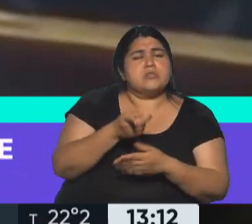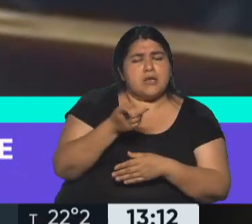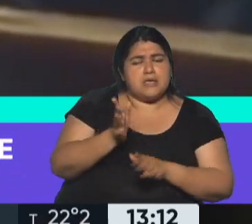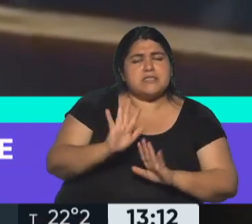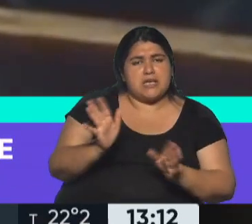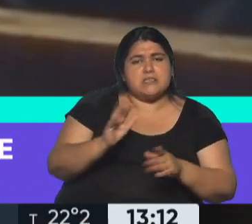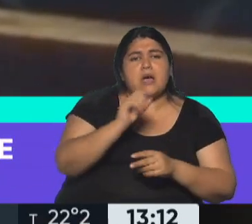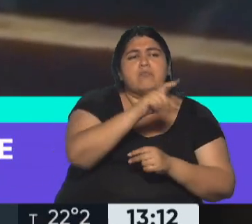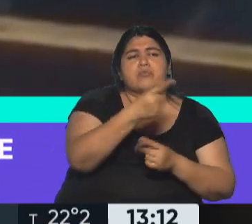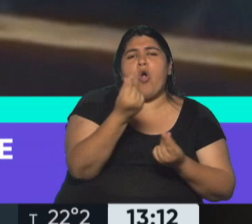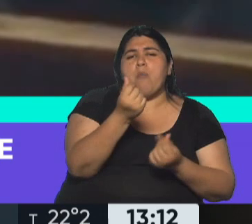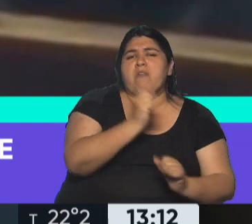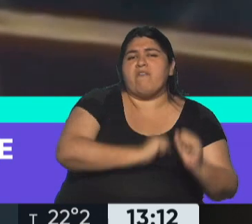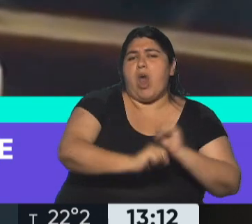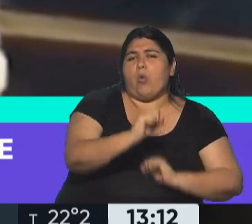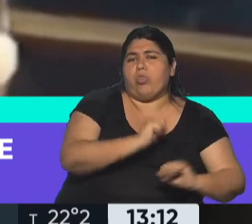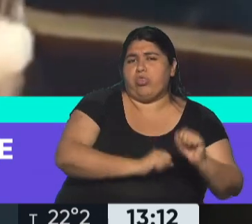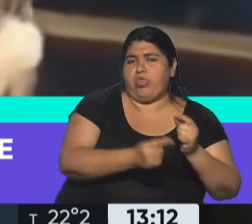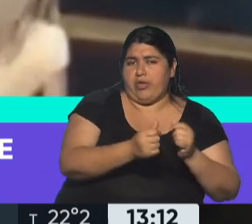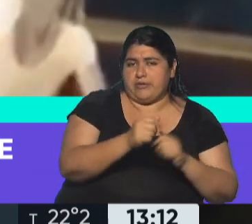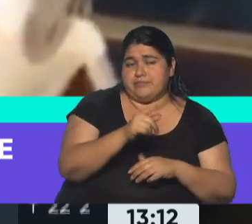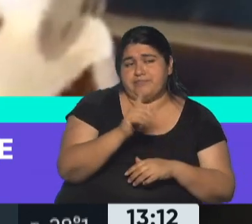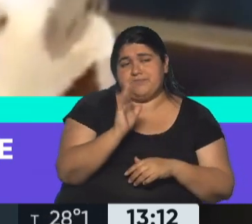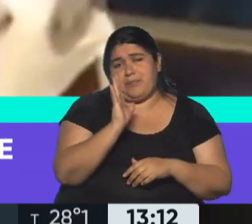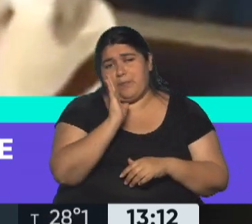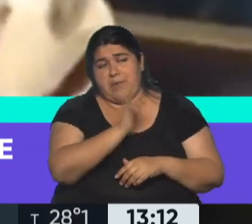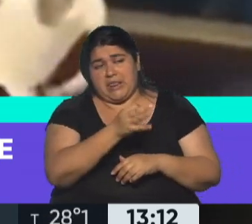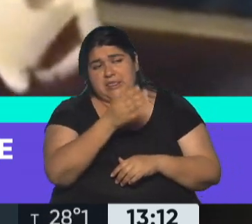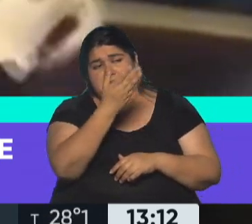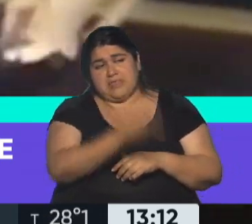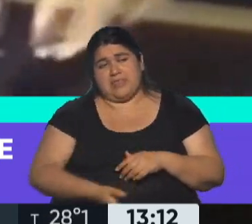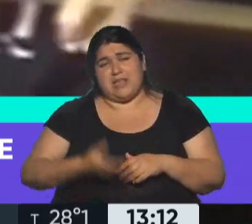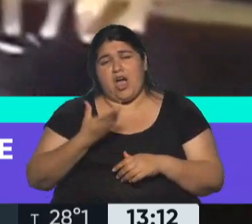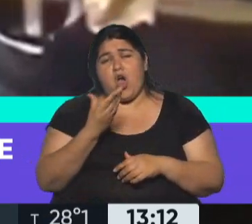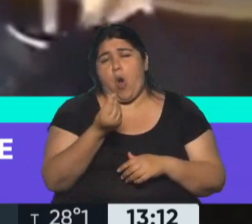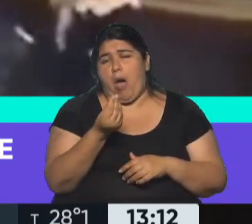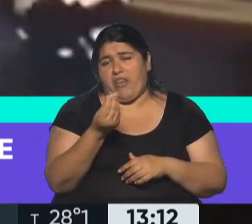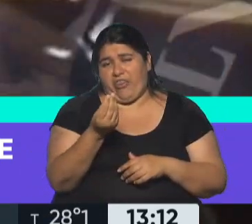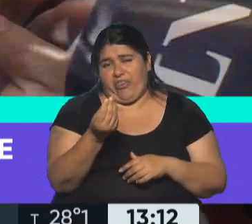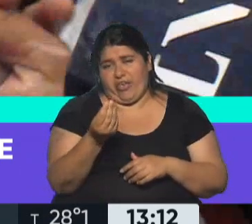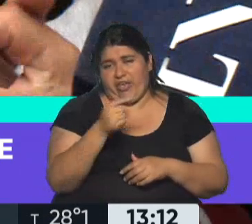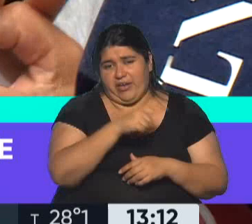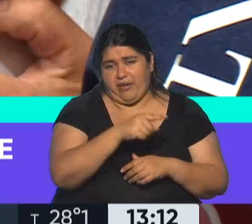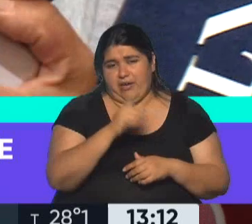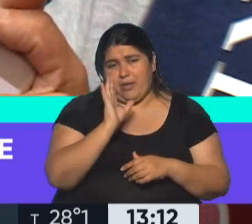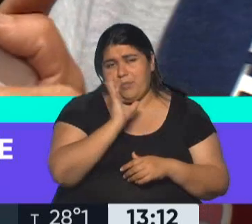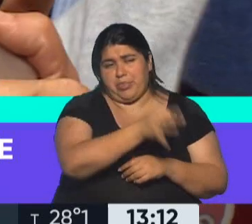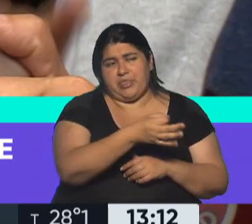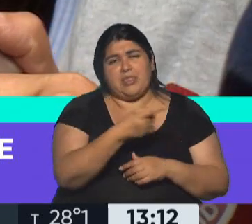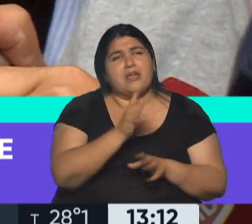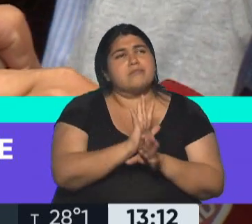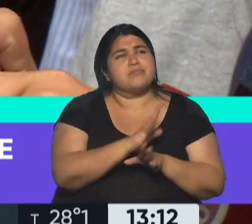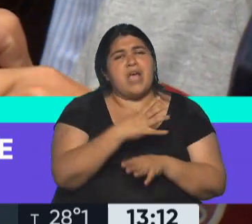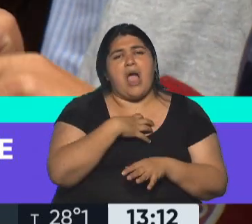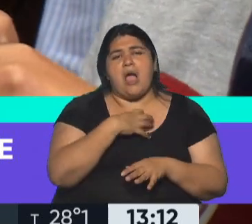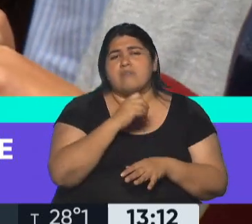por fraude. Sigue demostrando lo cobarde que es. Para mí la actitud que está tomando frente a esta situación sigue demostrando su